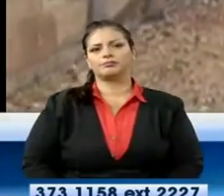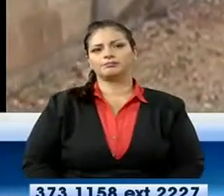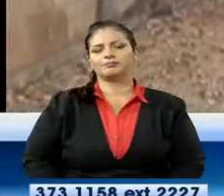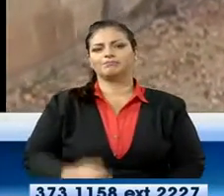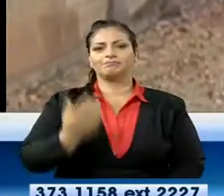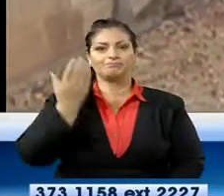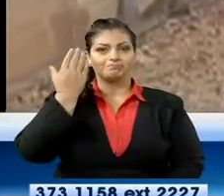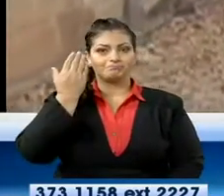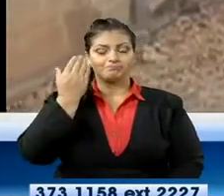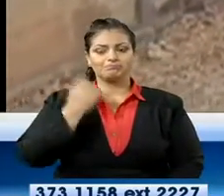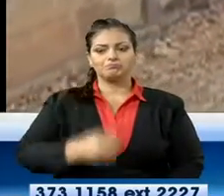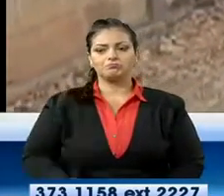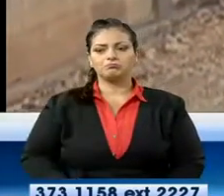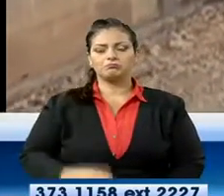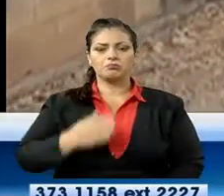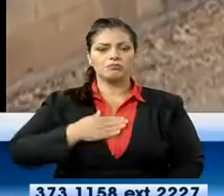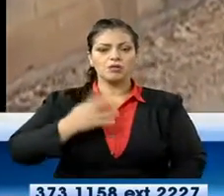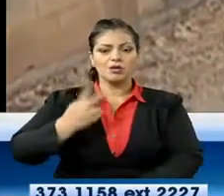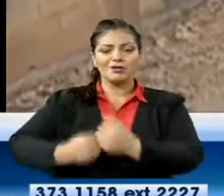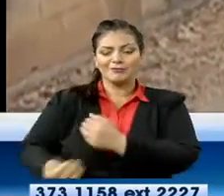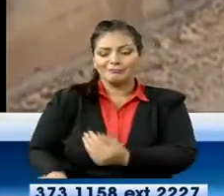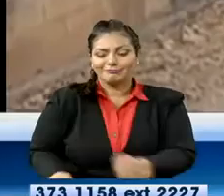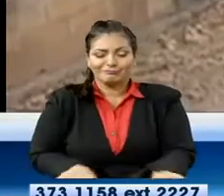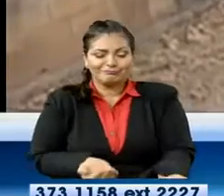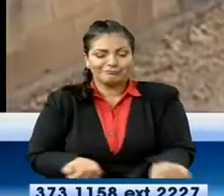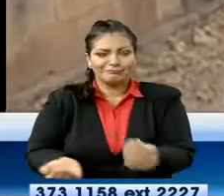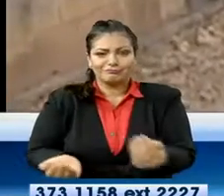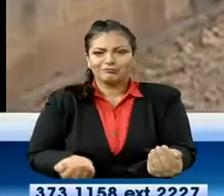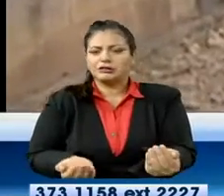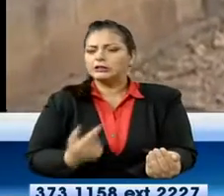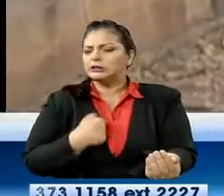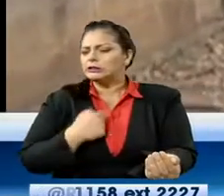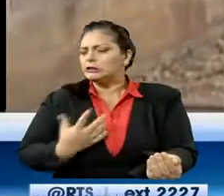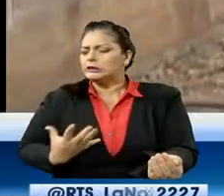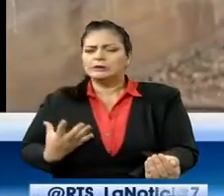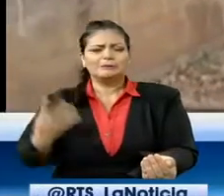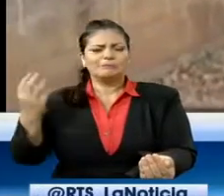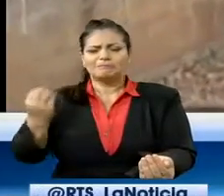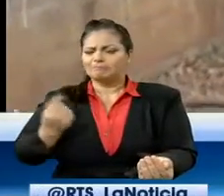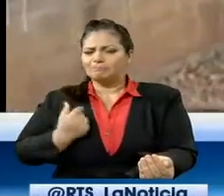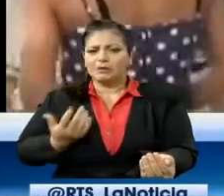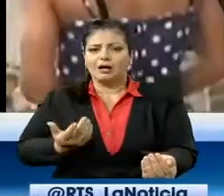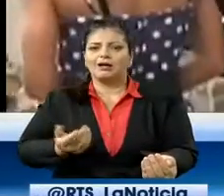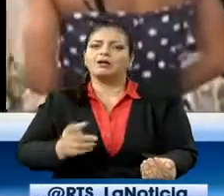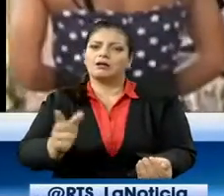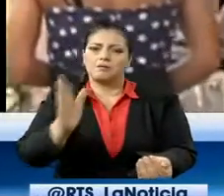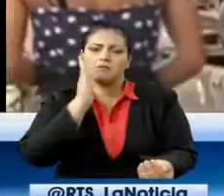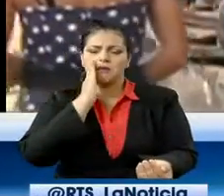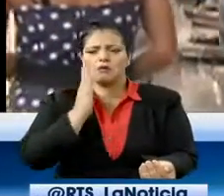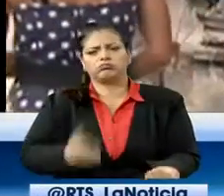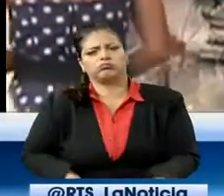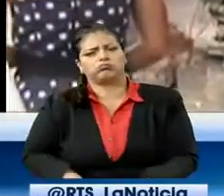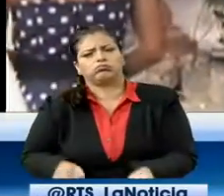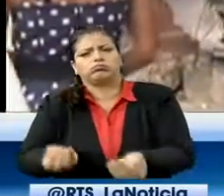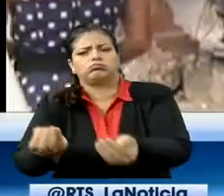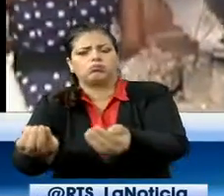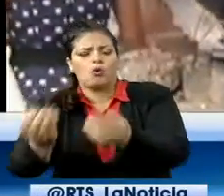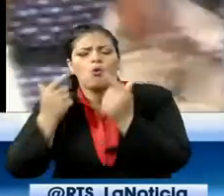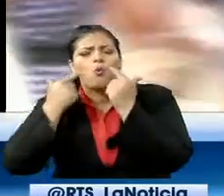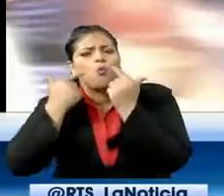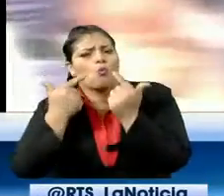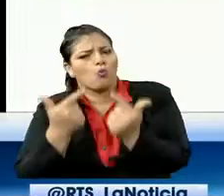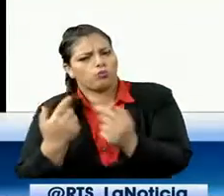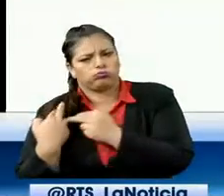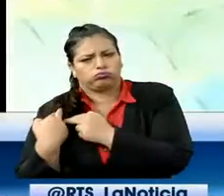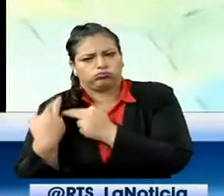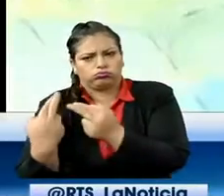cuantas horas. Ella cree que en aquella época, algún ocupante de un barco que visitaba el pueblo raptó a su pequeño. Una vez perseguí